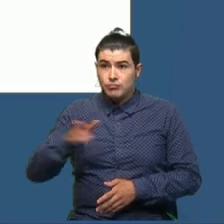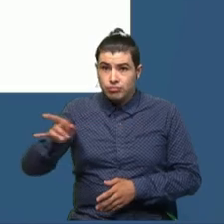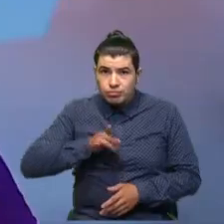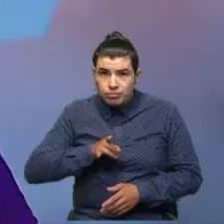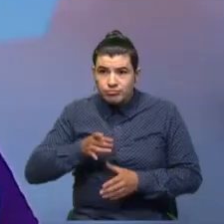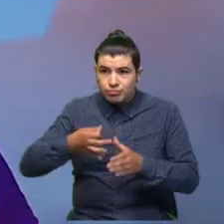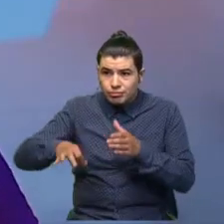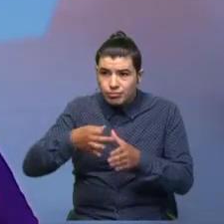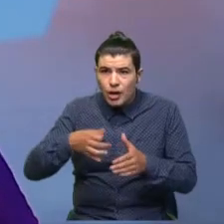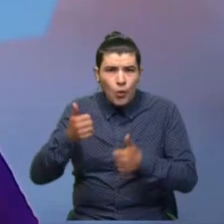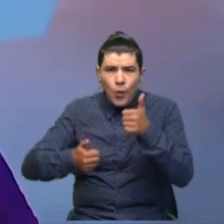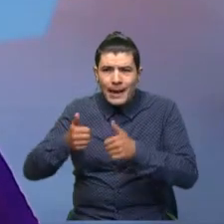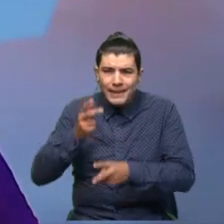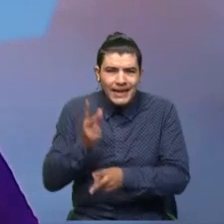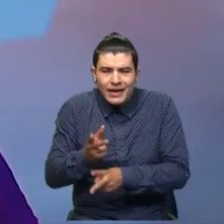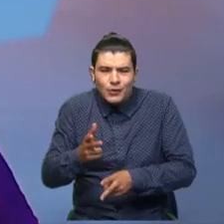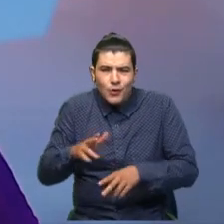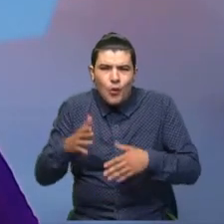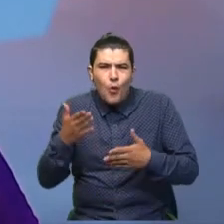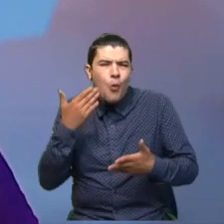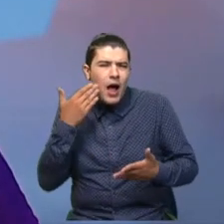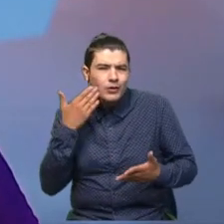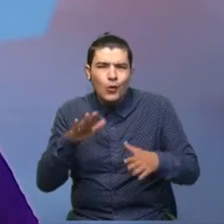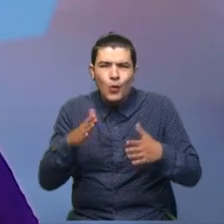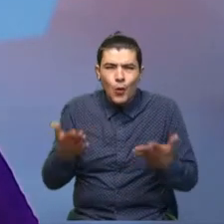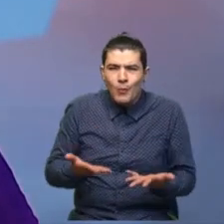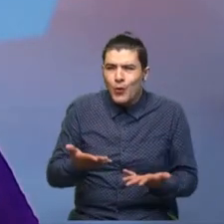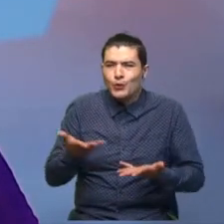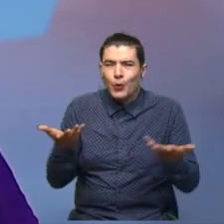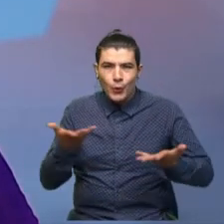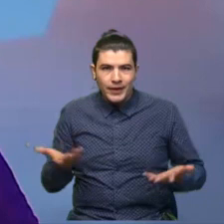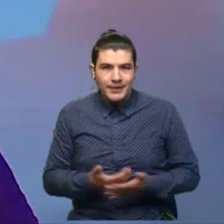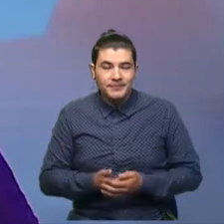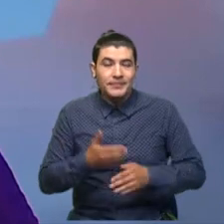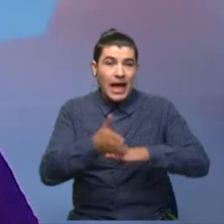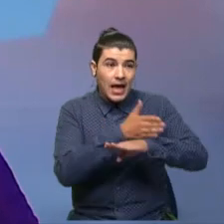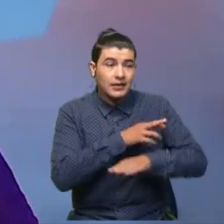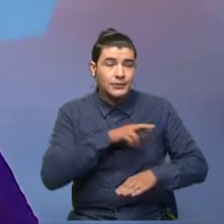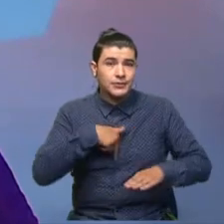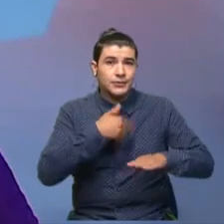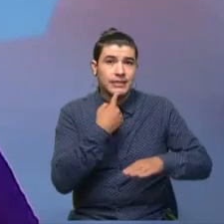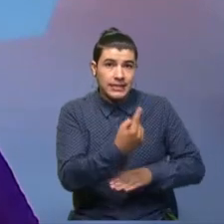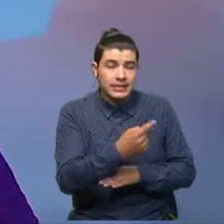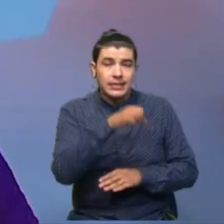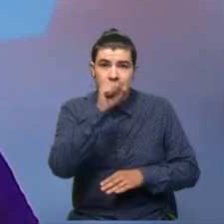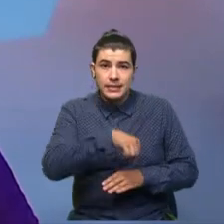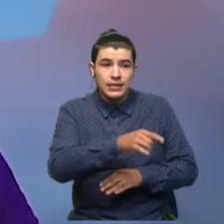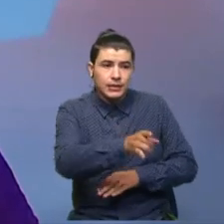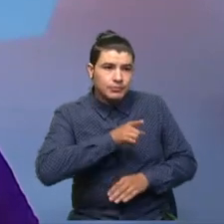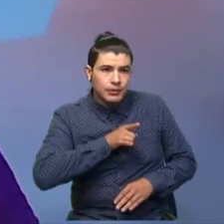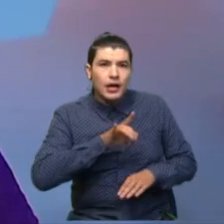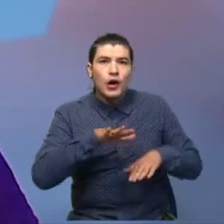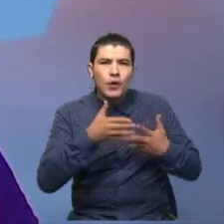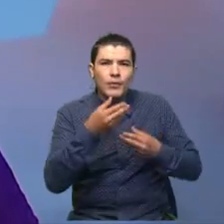por el Helicobacter pylori, básicamente, como ya habíamos mencionado, que la bacteria se transmite a través de la parte